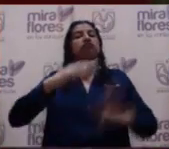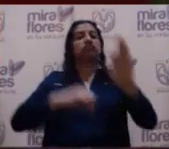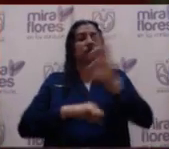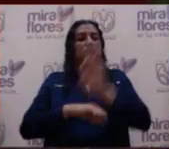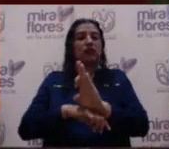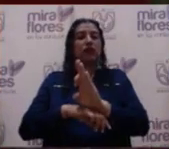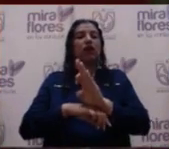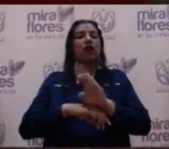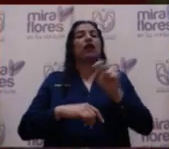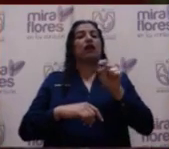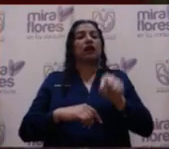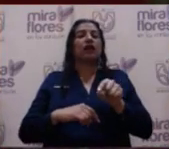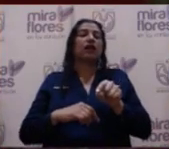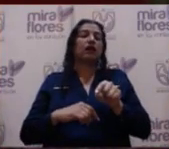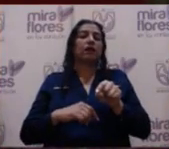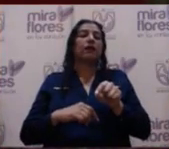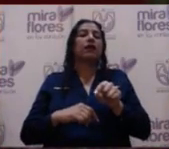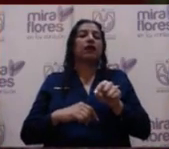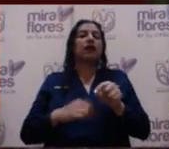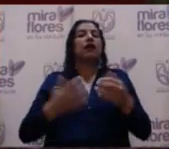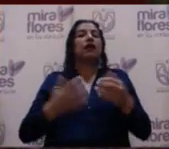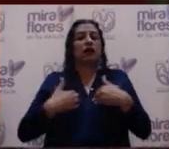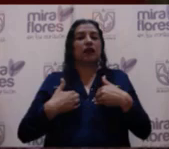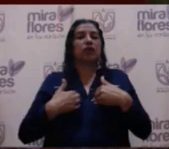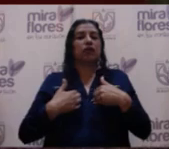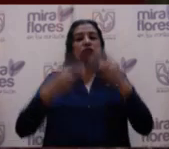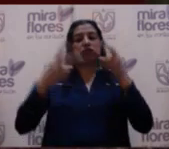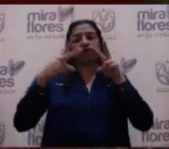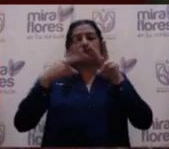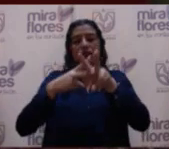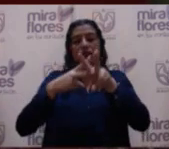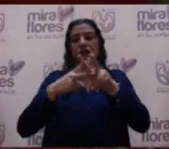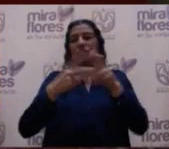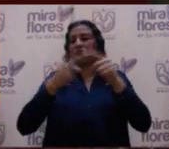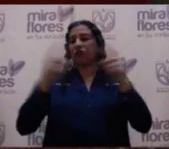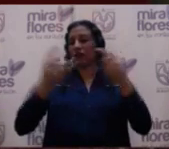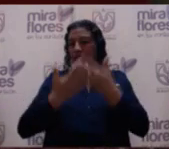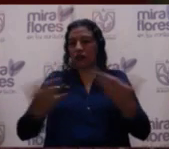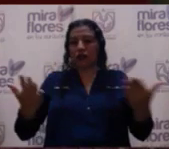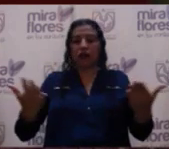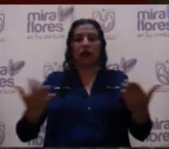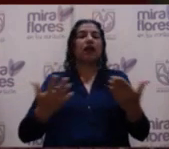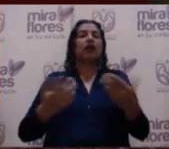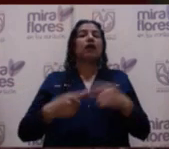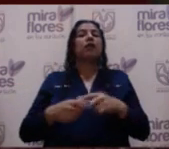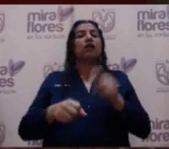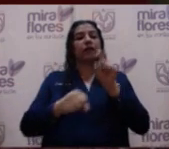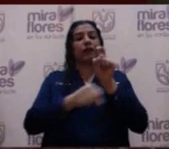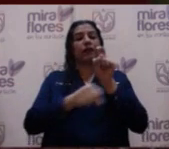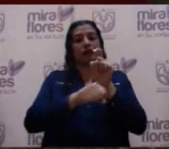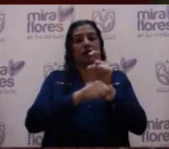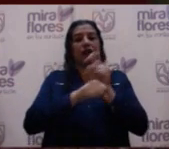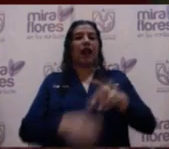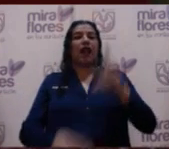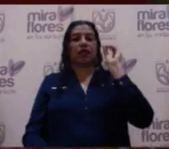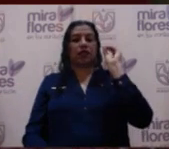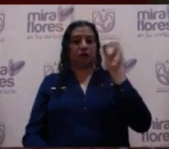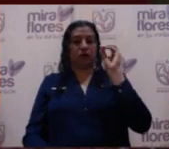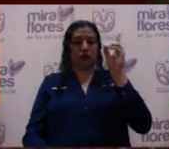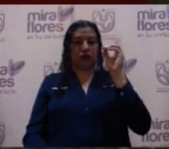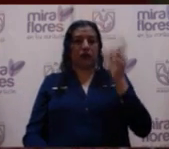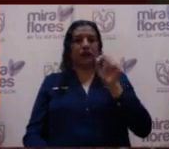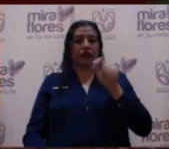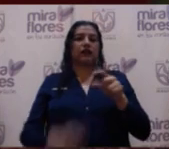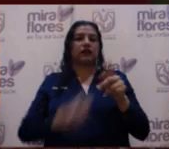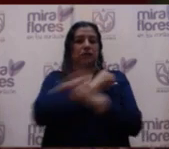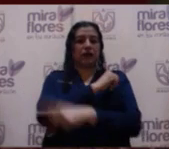que tiene por misión, entre otras cosas, enseñar lo que es la democracia en Alemania.